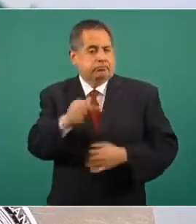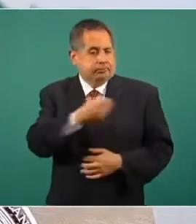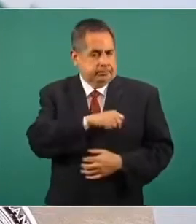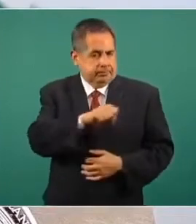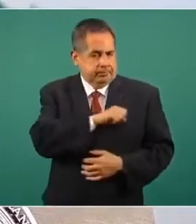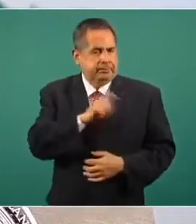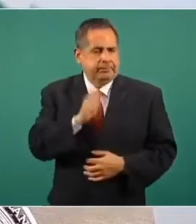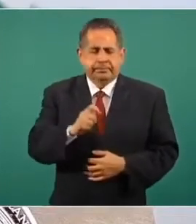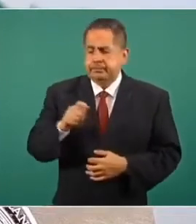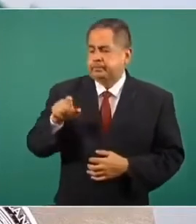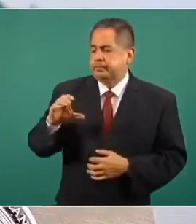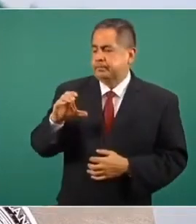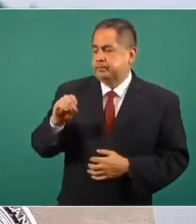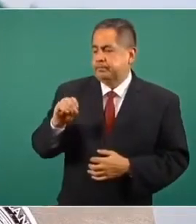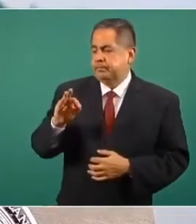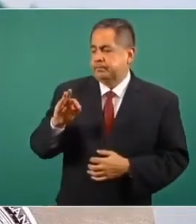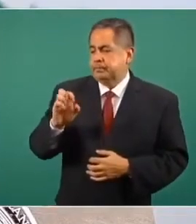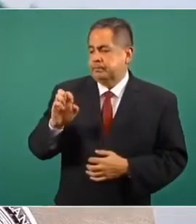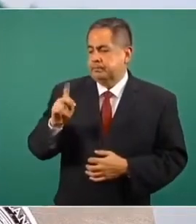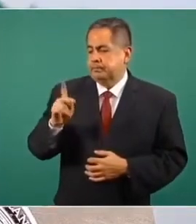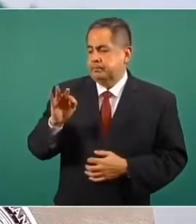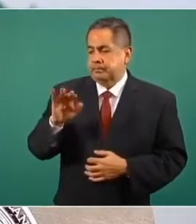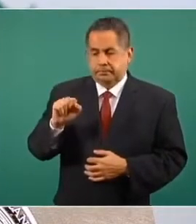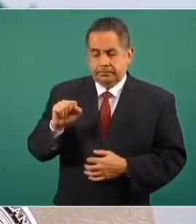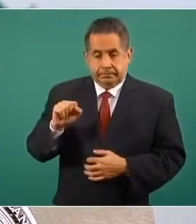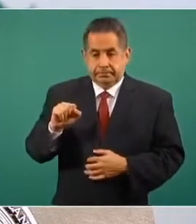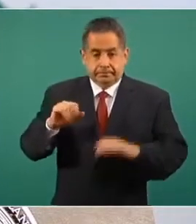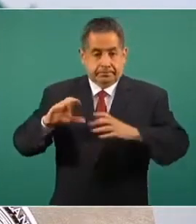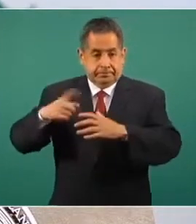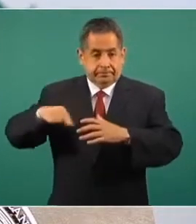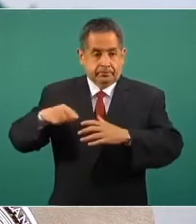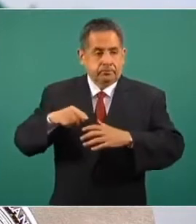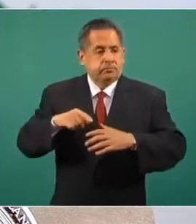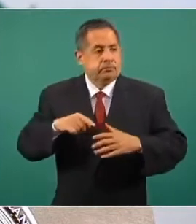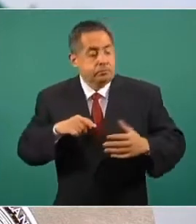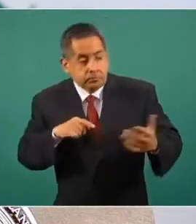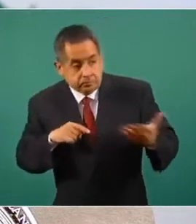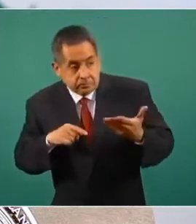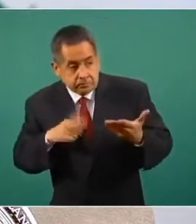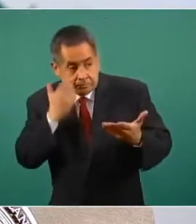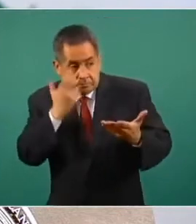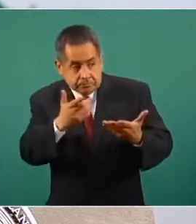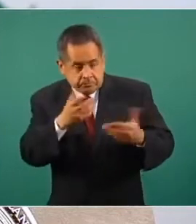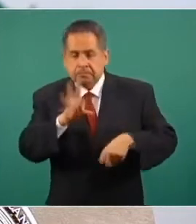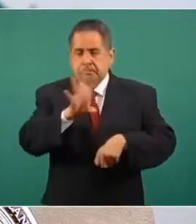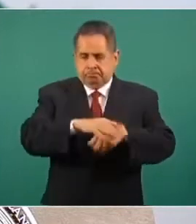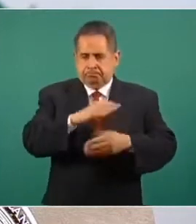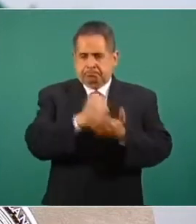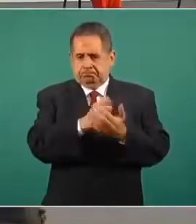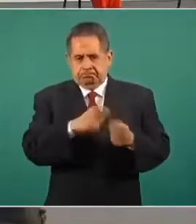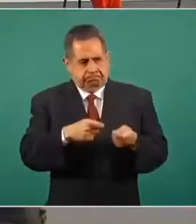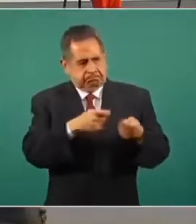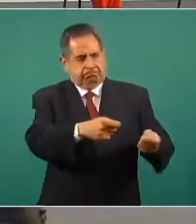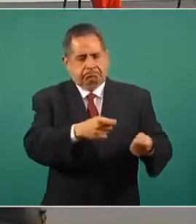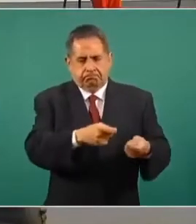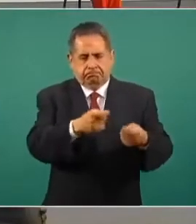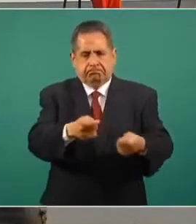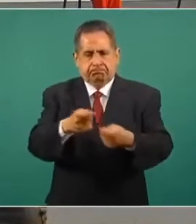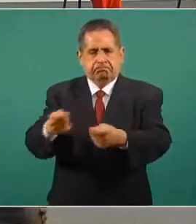general que la COFEPRIS resuelva la procedencia de otorgar a los solicitantes el